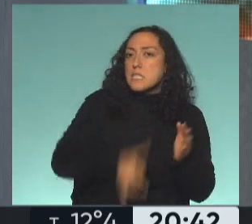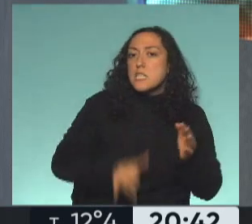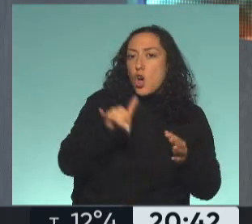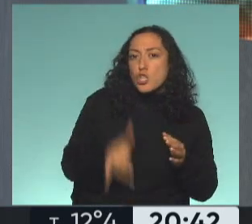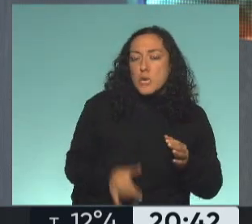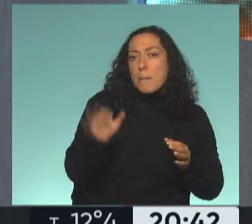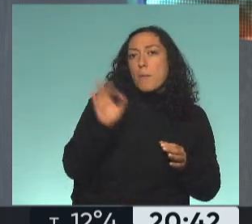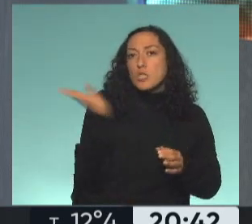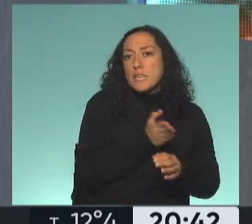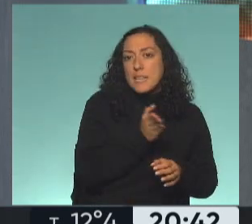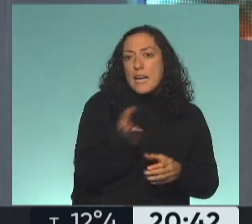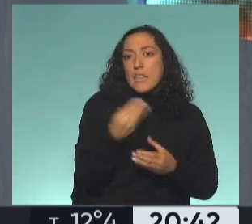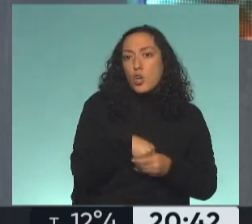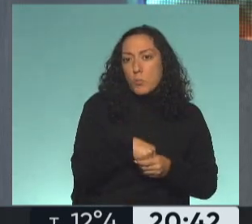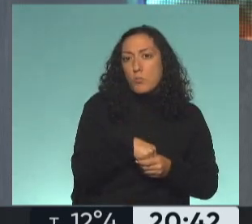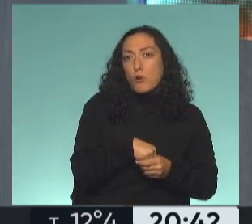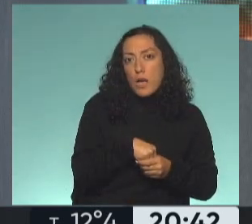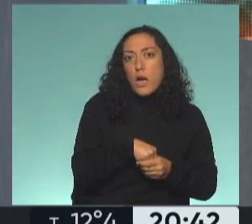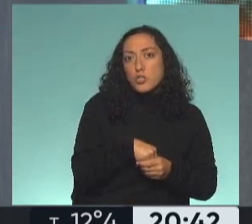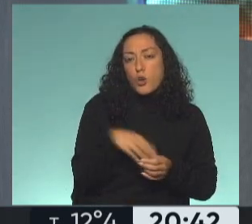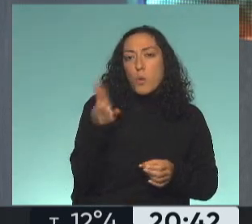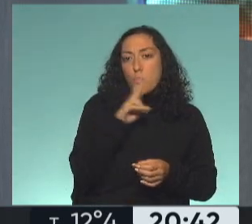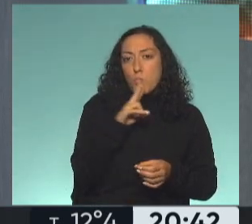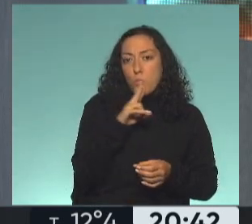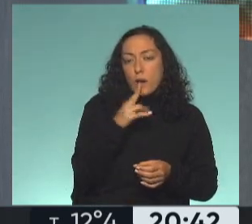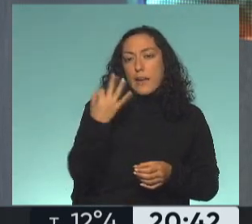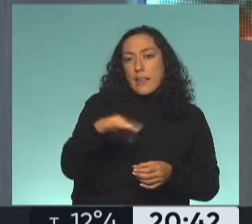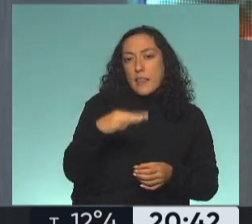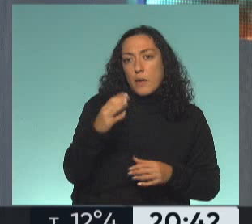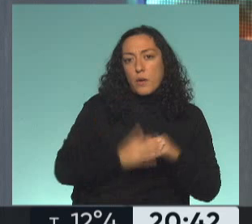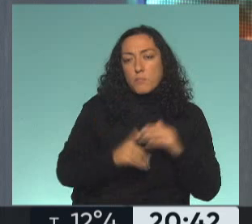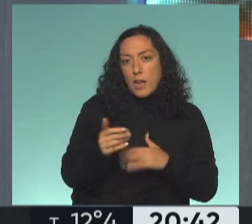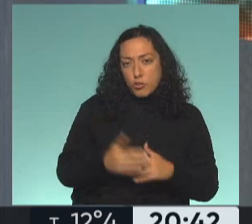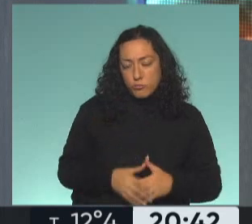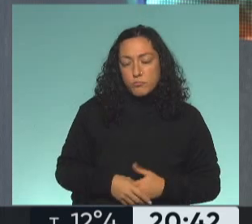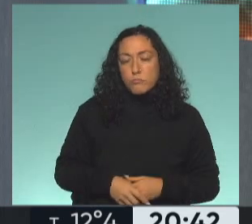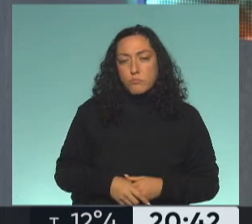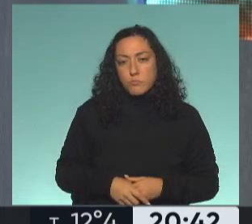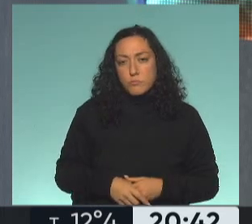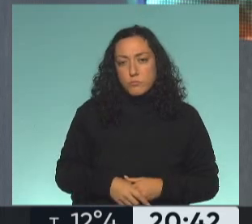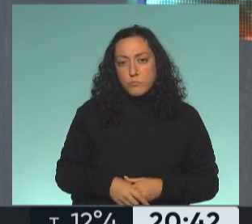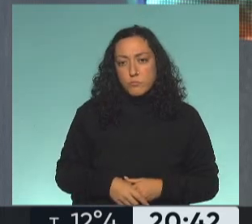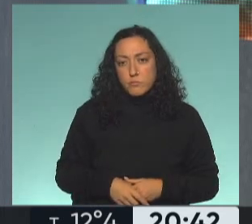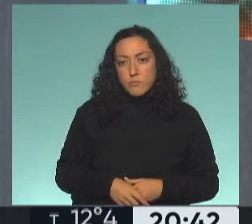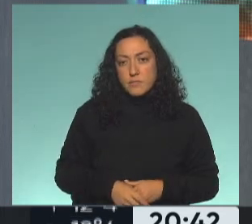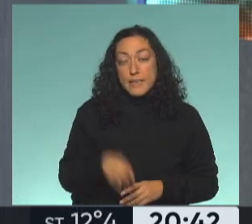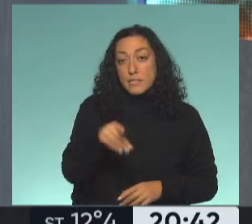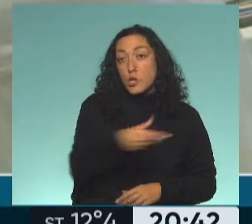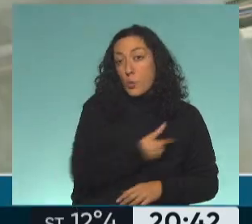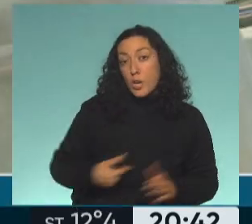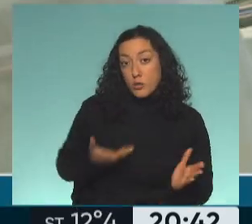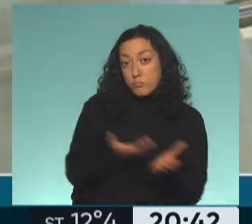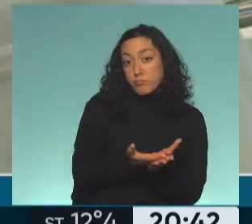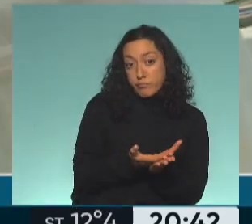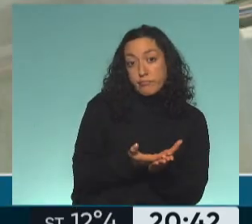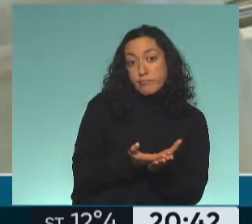cierto porcentaje de incorporación de mano de obra femenina. Eso se hace desde el gobierno, digo,